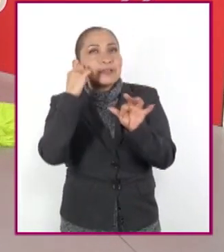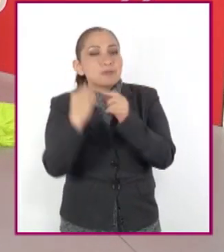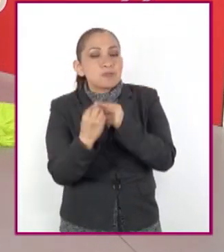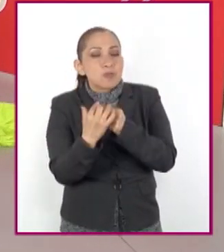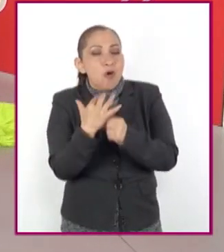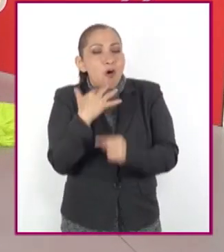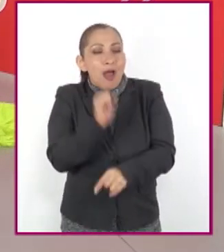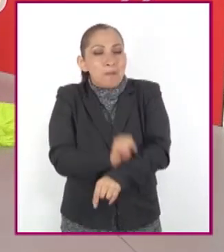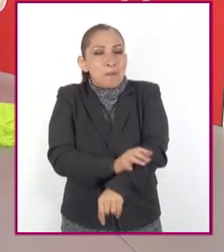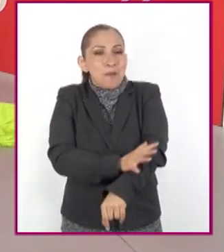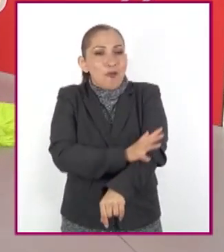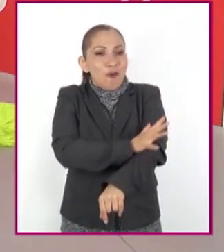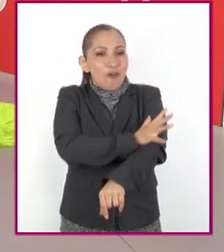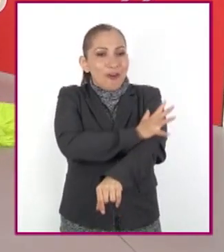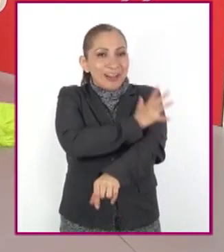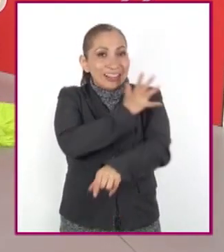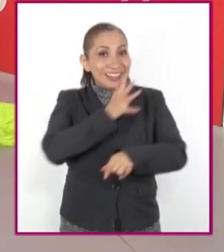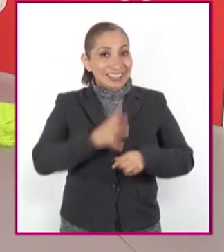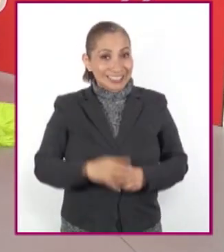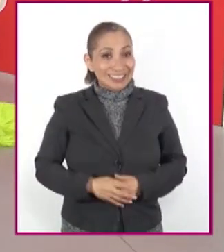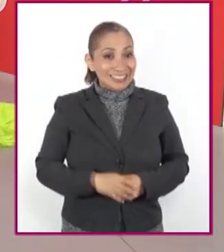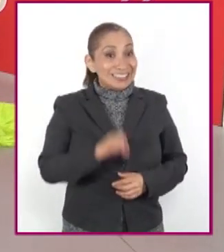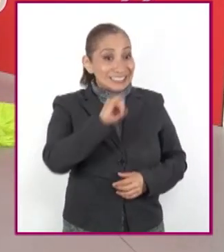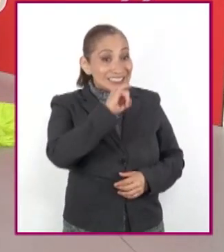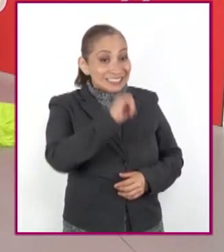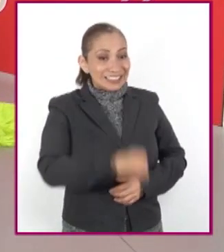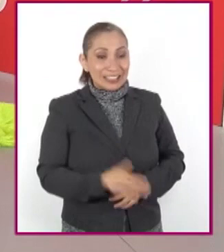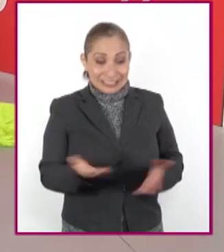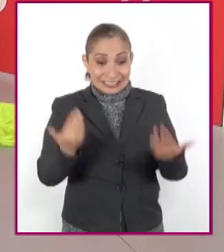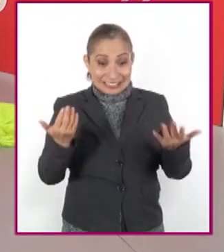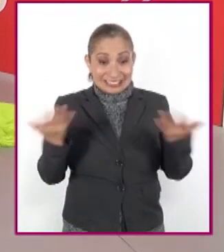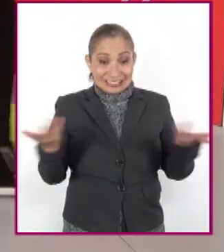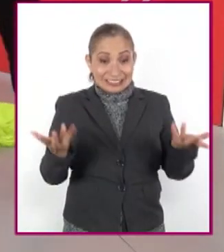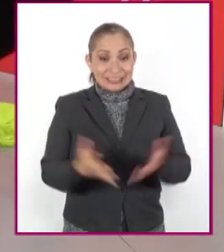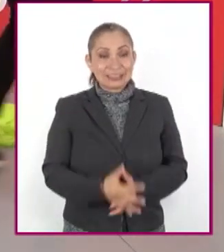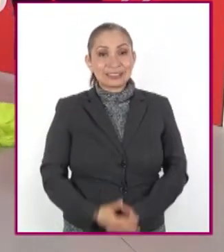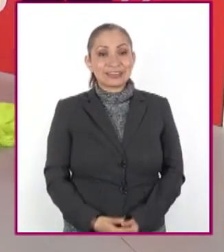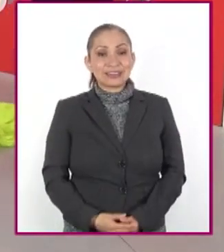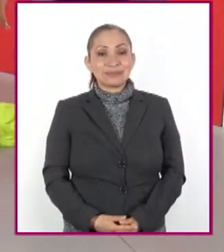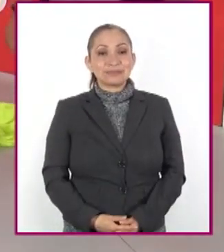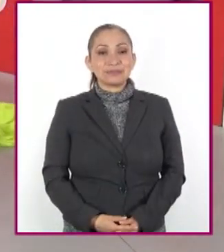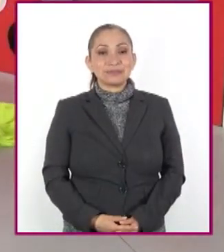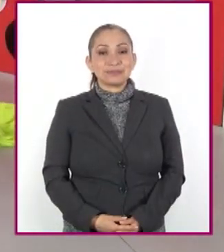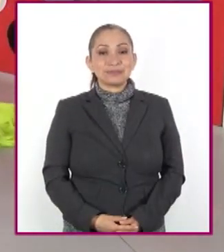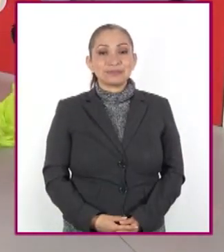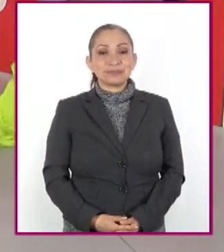esa emoción. ¡Claro! ¡Vamos!